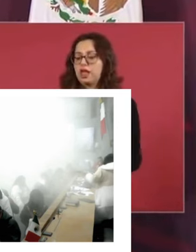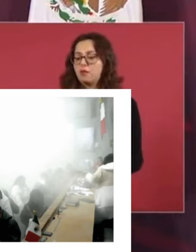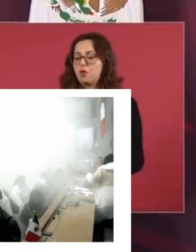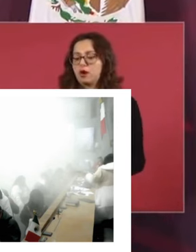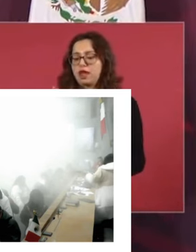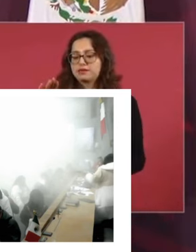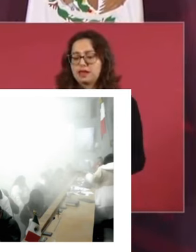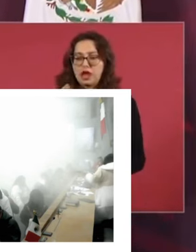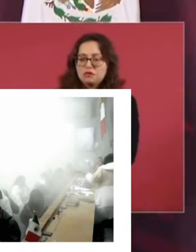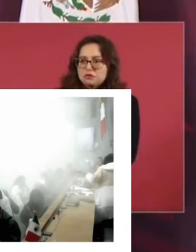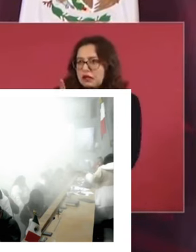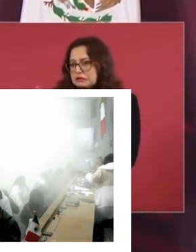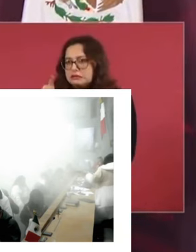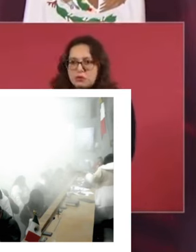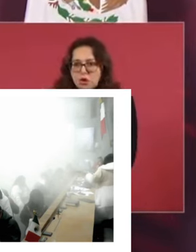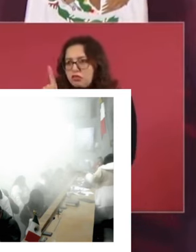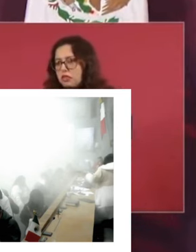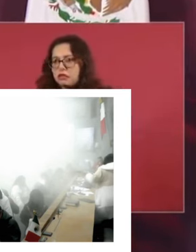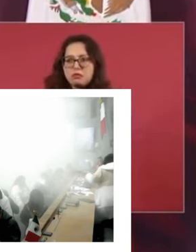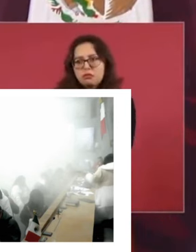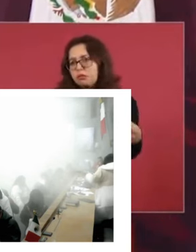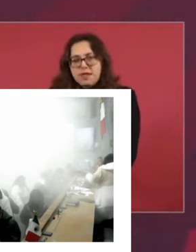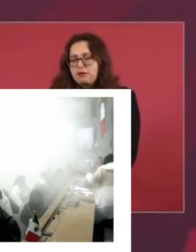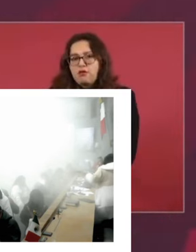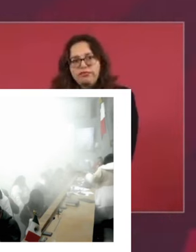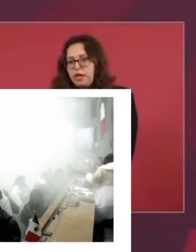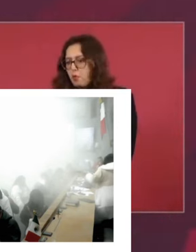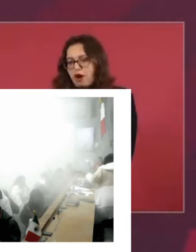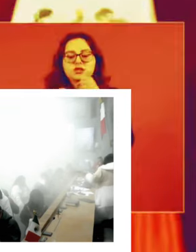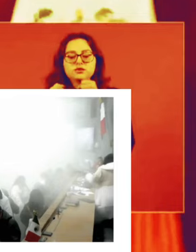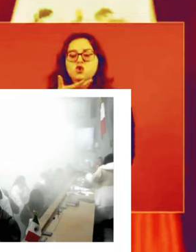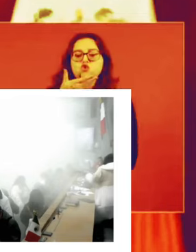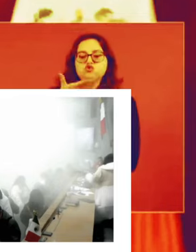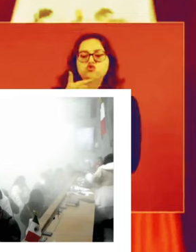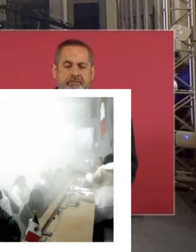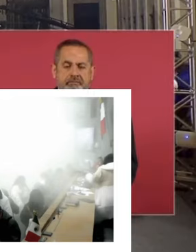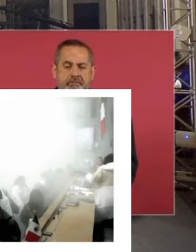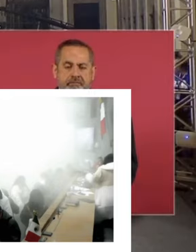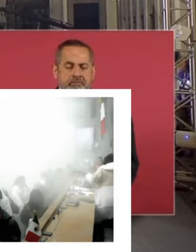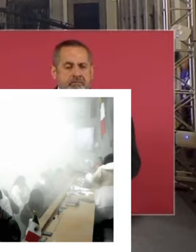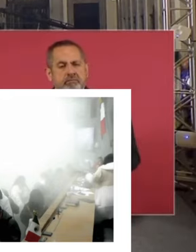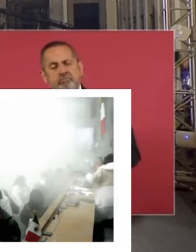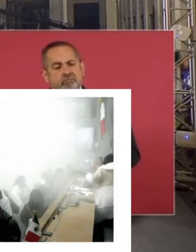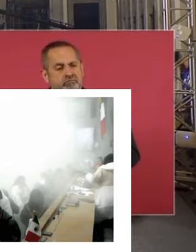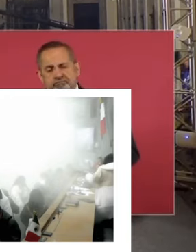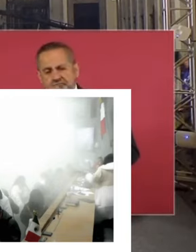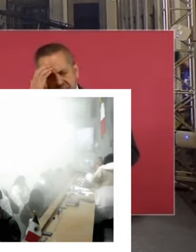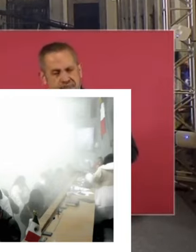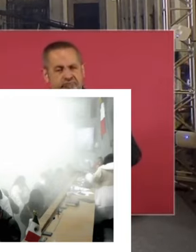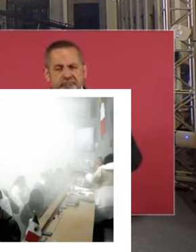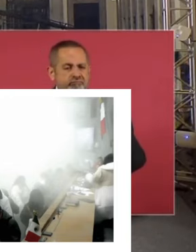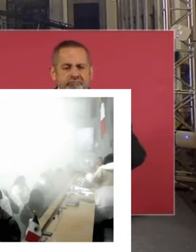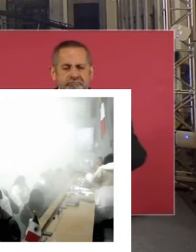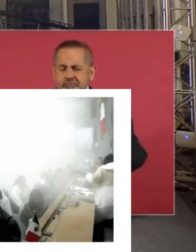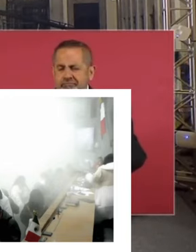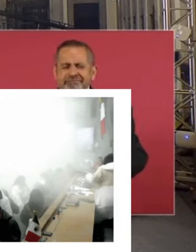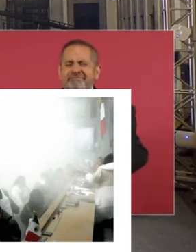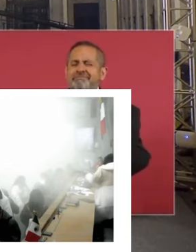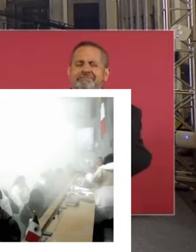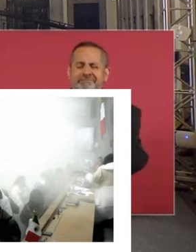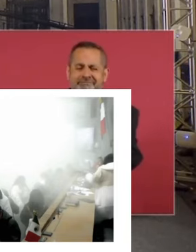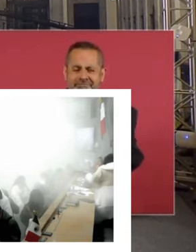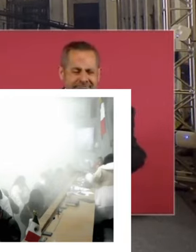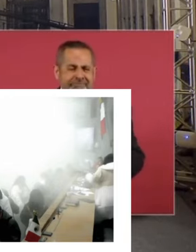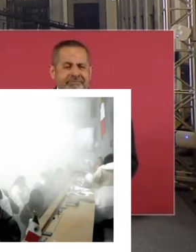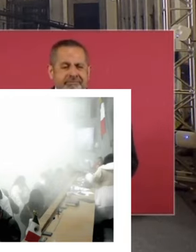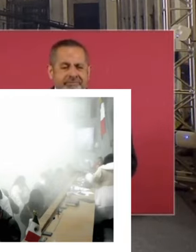normal que se den estas diferencias. Yo les diría, no es nota. ¿Reconoce Nuevo León? ¿El gobierno federal a qué gobernador le conoce? Vamos a esperarnos